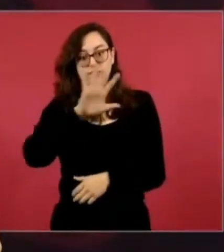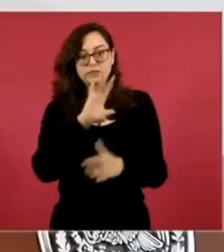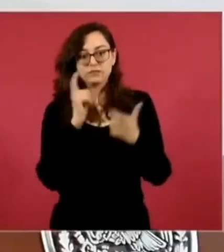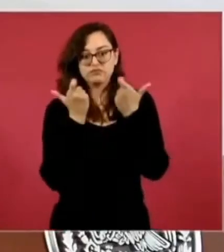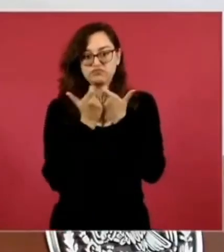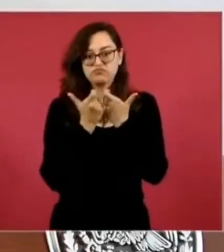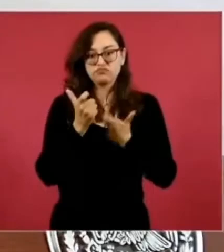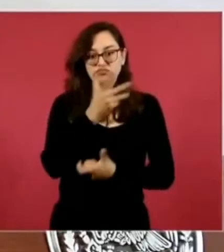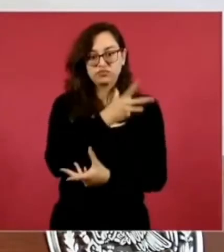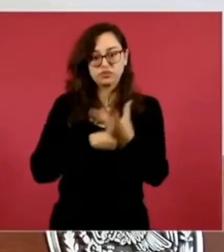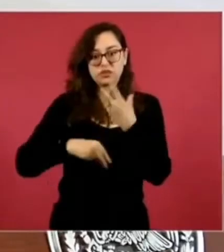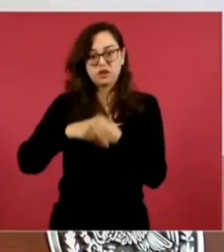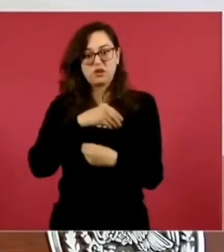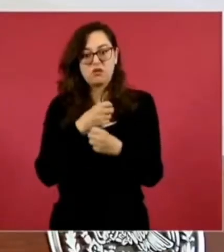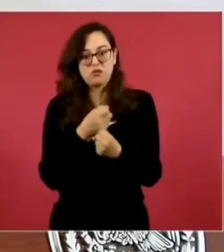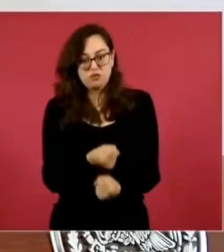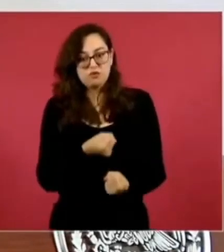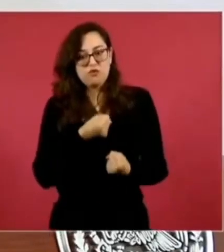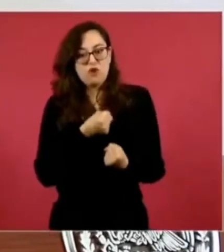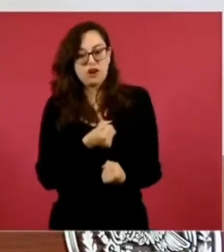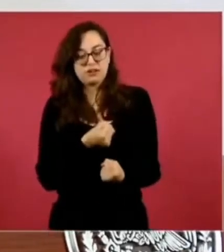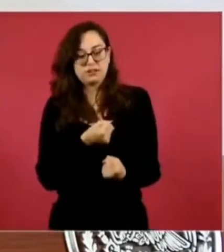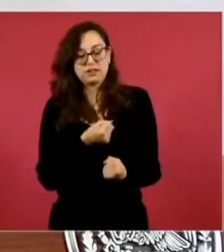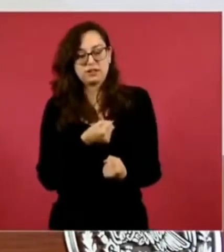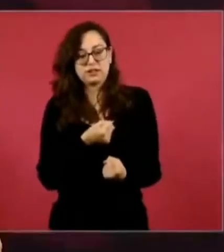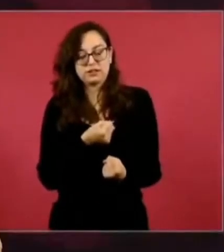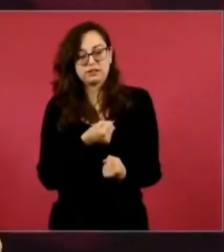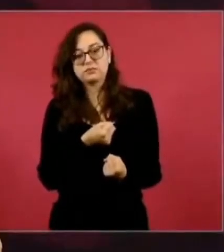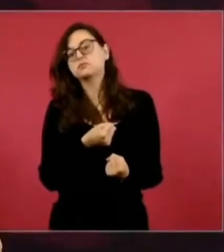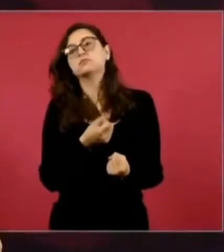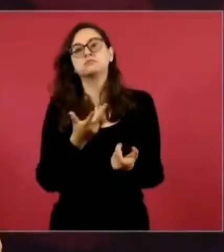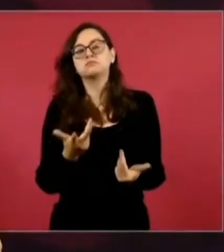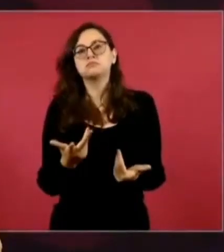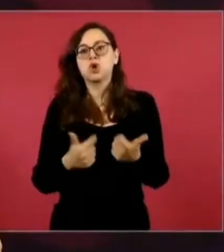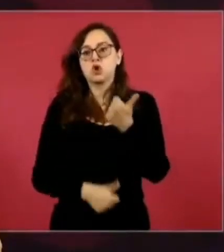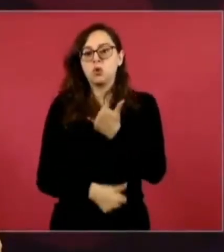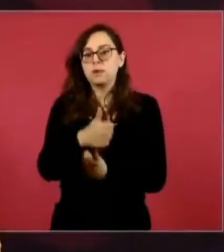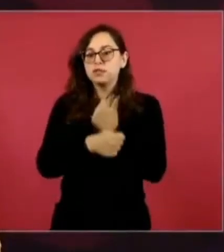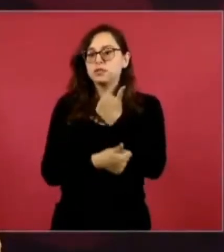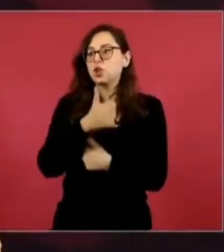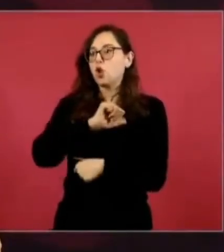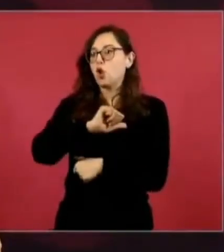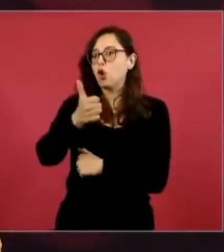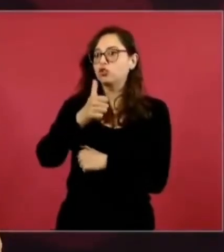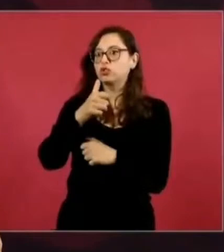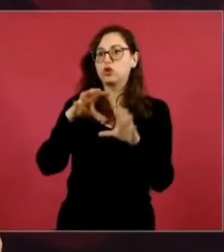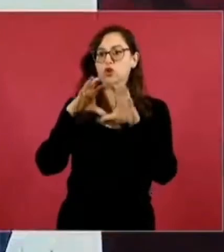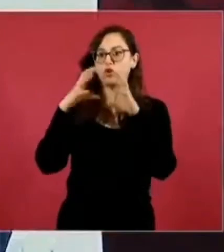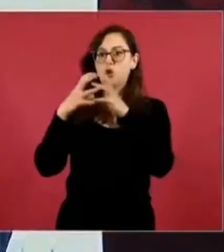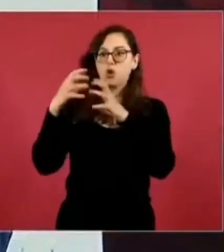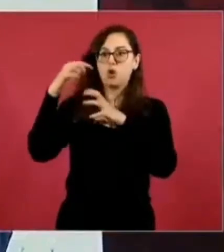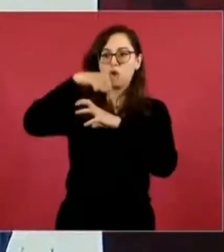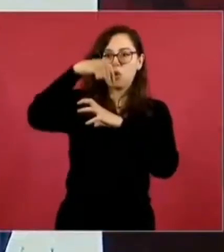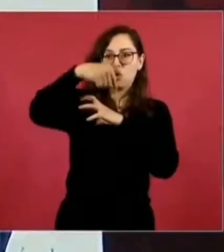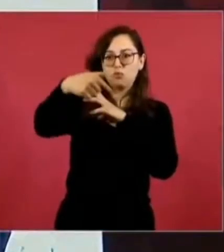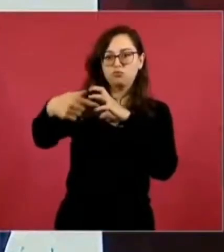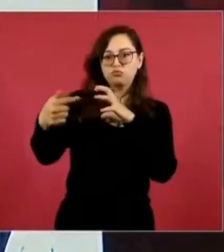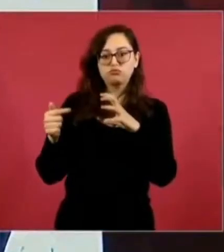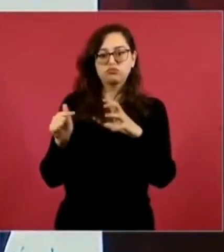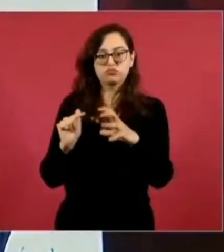económica, comercial fuerte con relación a otras regiones del mundo.